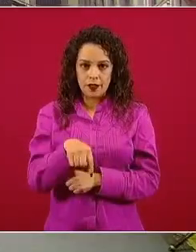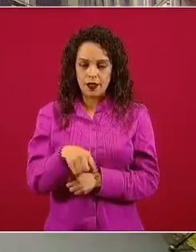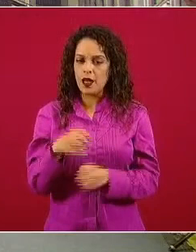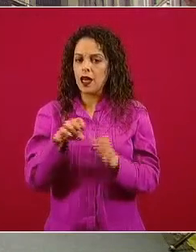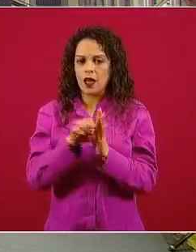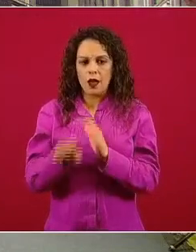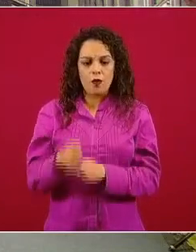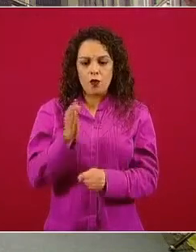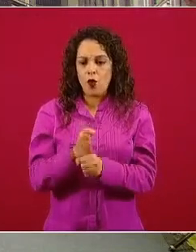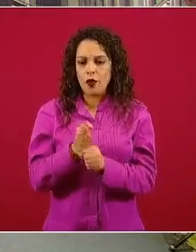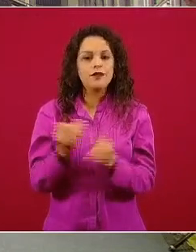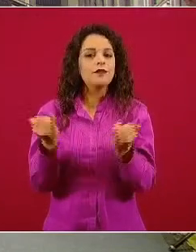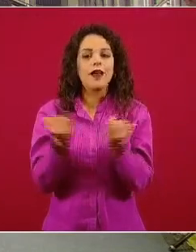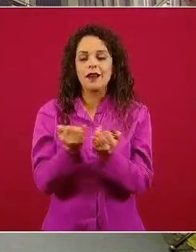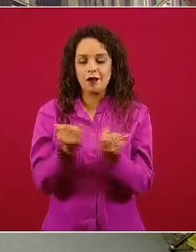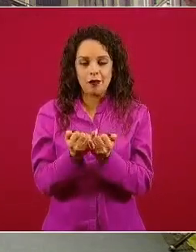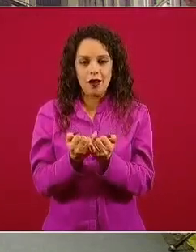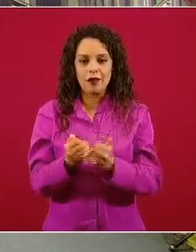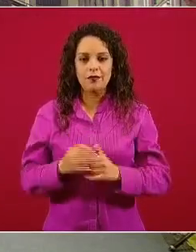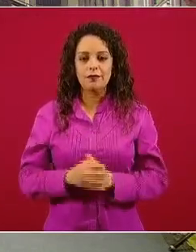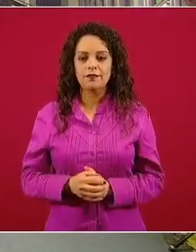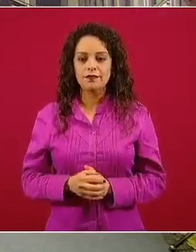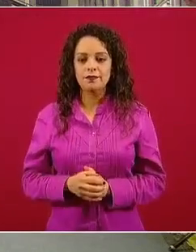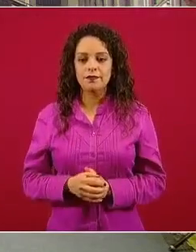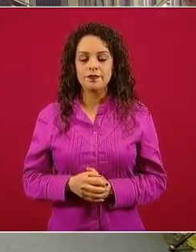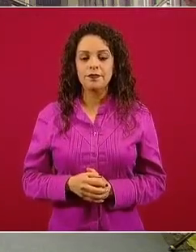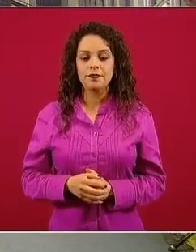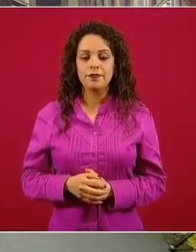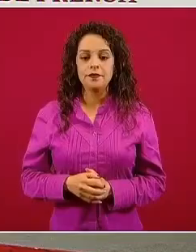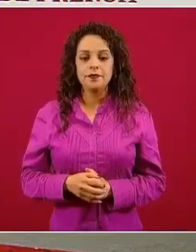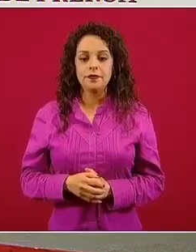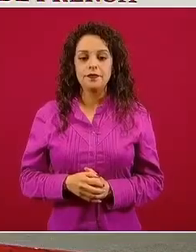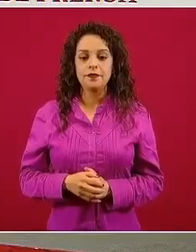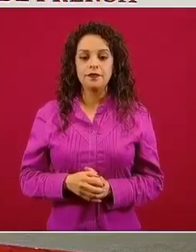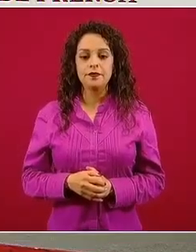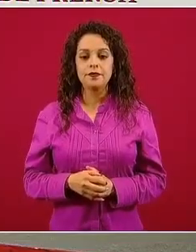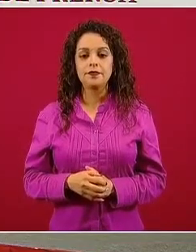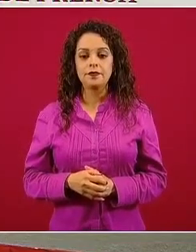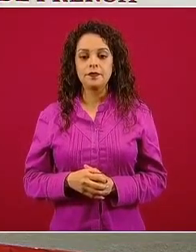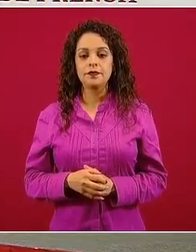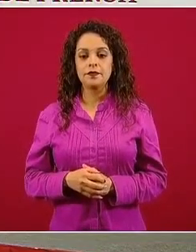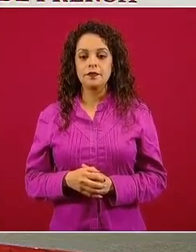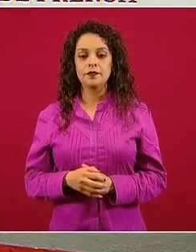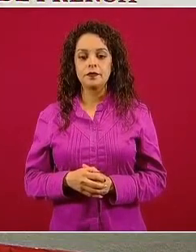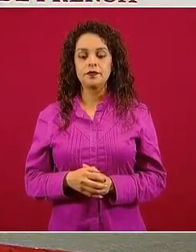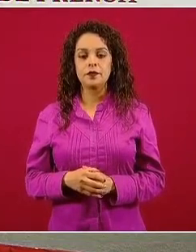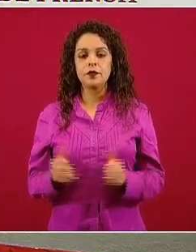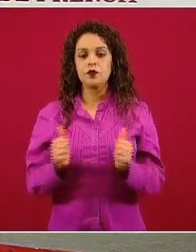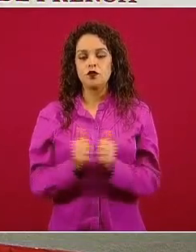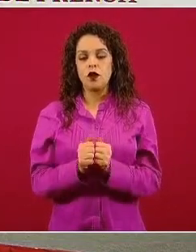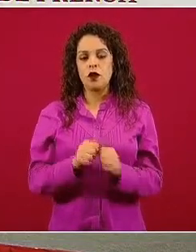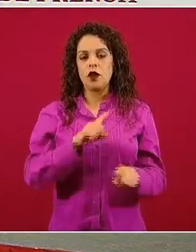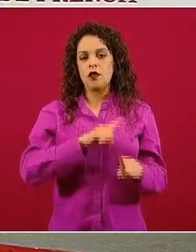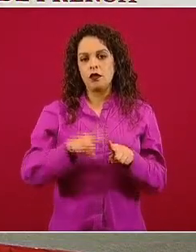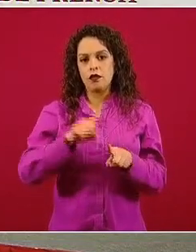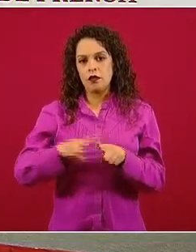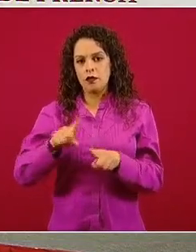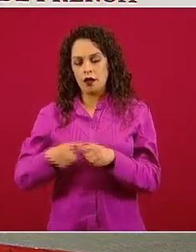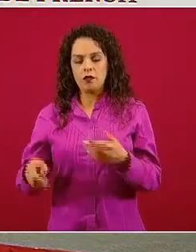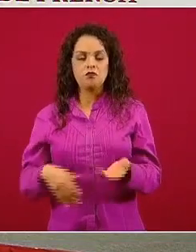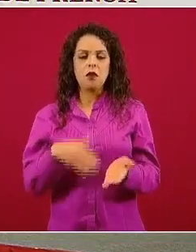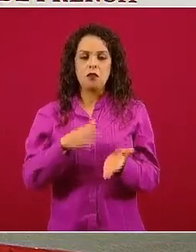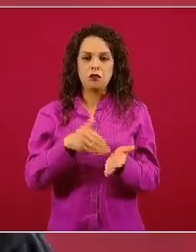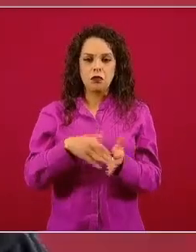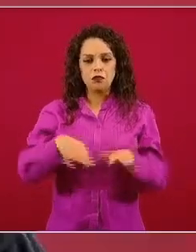hoy. Va a estar siendo puesta a disposición de los diferentes medios de comunicación a través de comunicados,